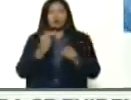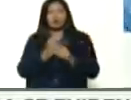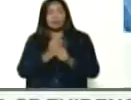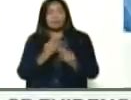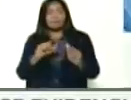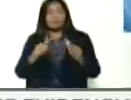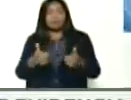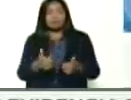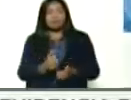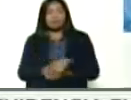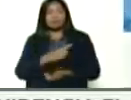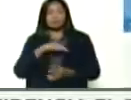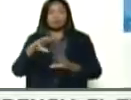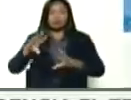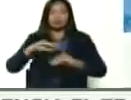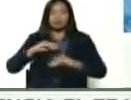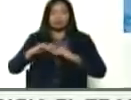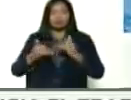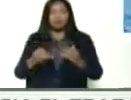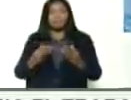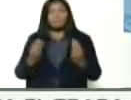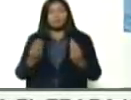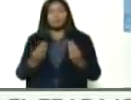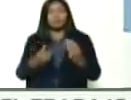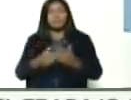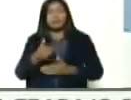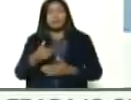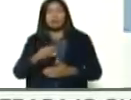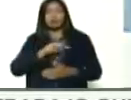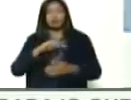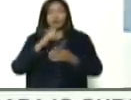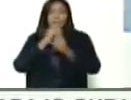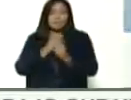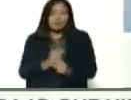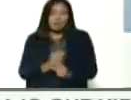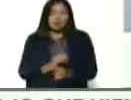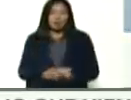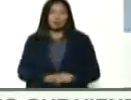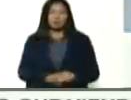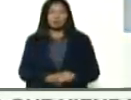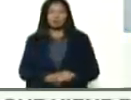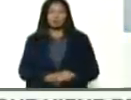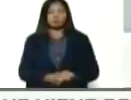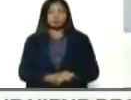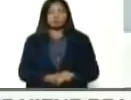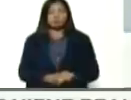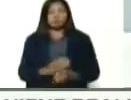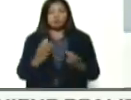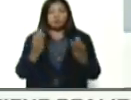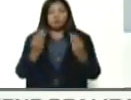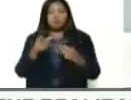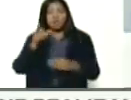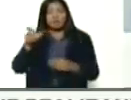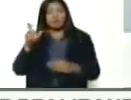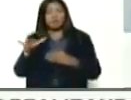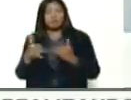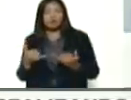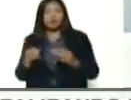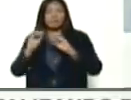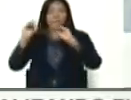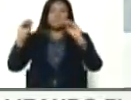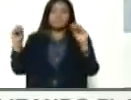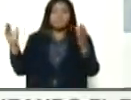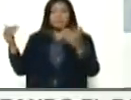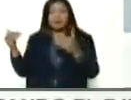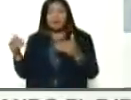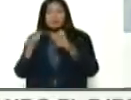hemos recibido a gente muchísimo más de la que esperábamos inicialmente porque muchas de ellas han sido llamadas a través del